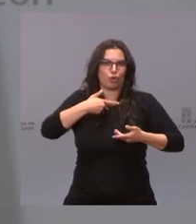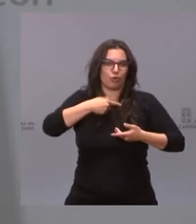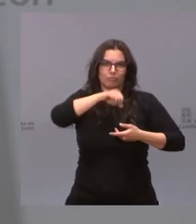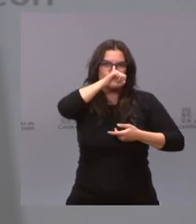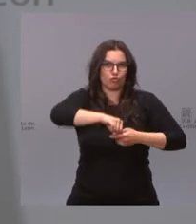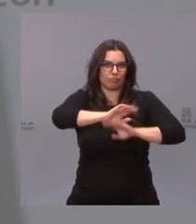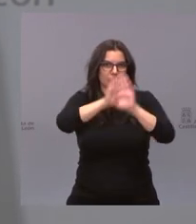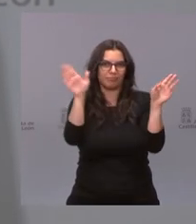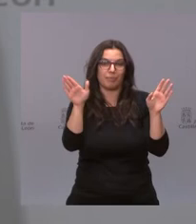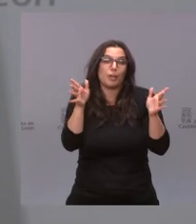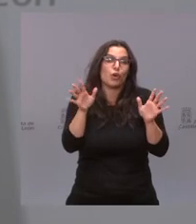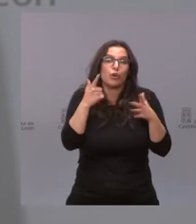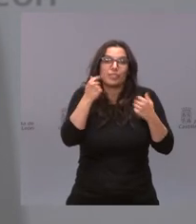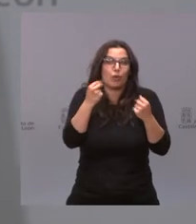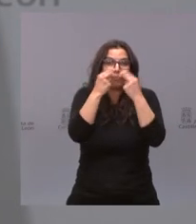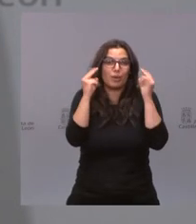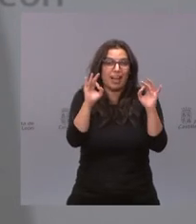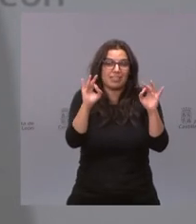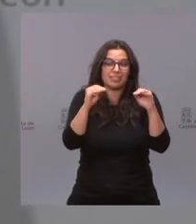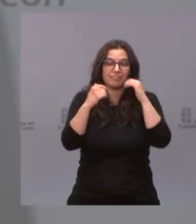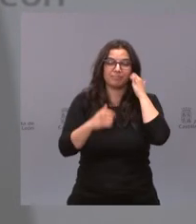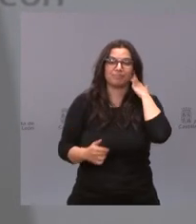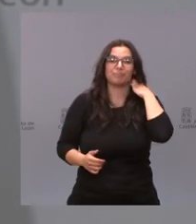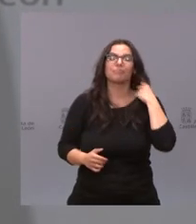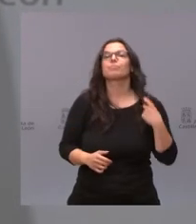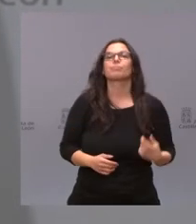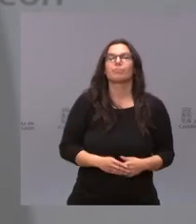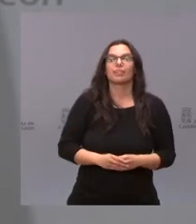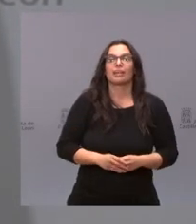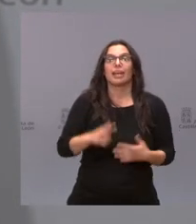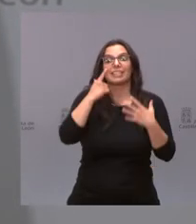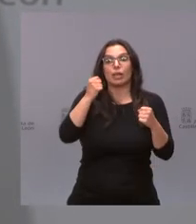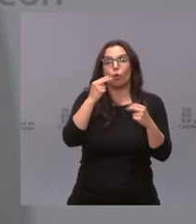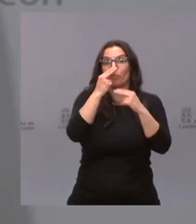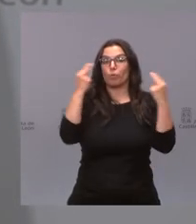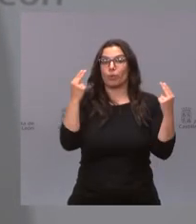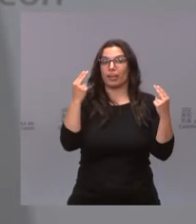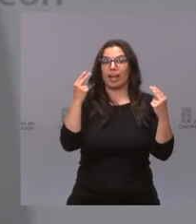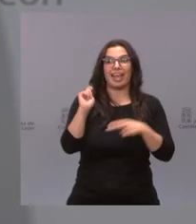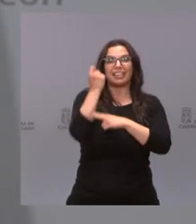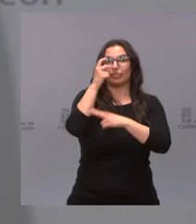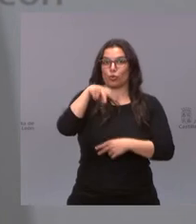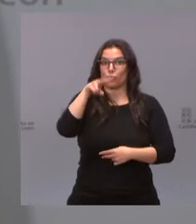tiene la salud pública. En la salud pública nunca se triunfa, porque mira, si uno pone medios y no pasa nada, es que es un